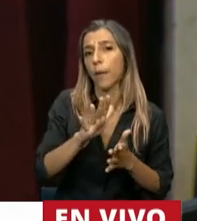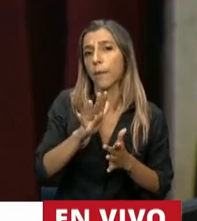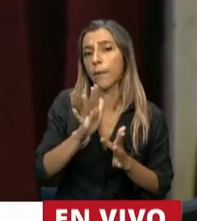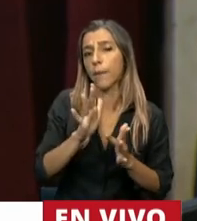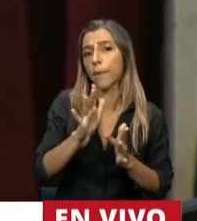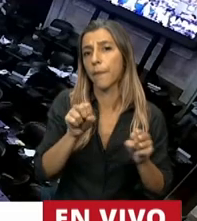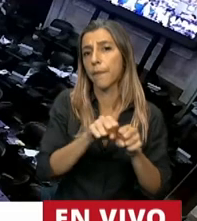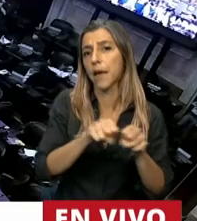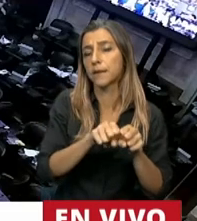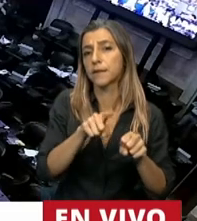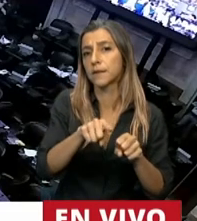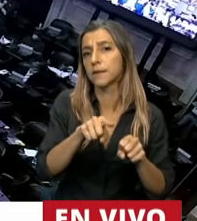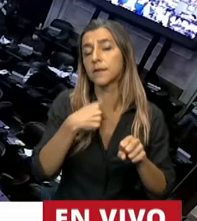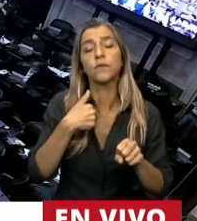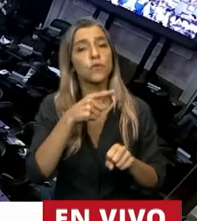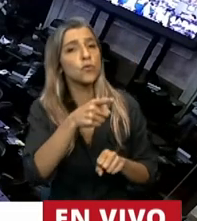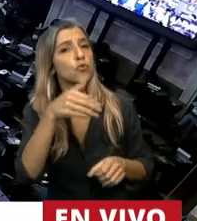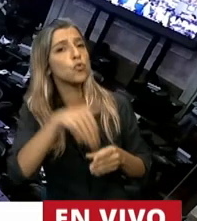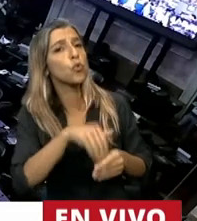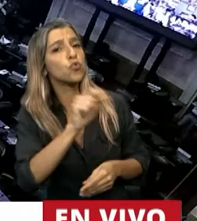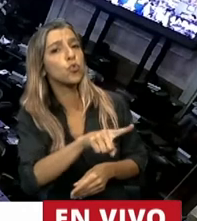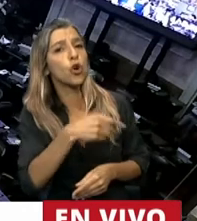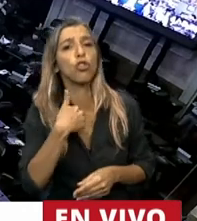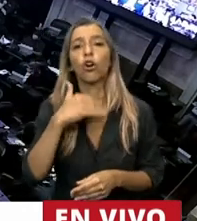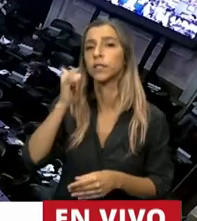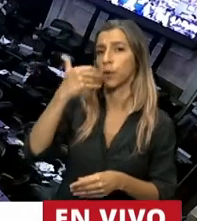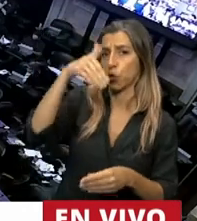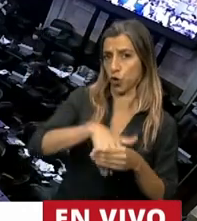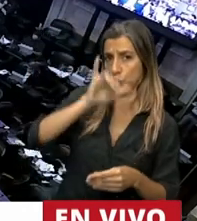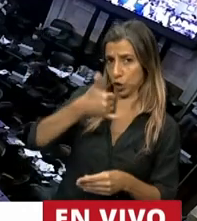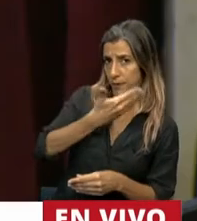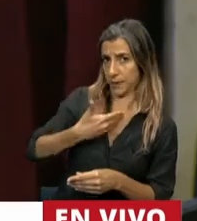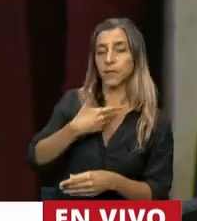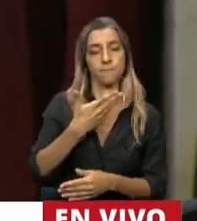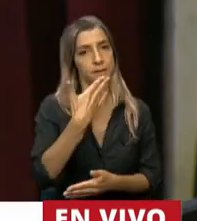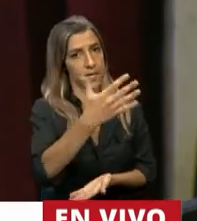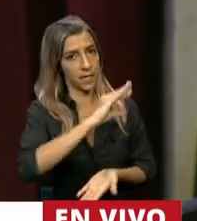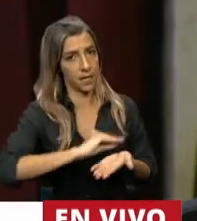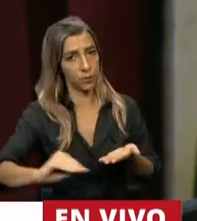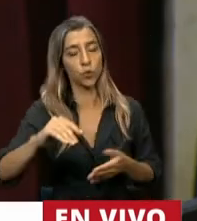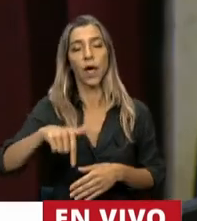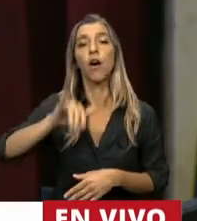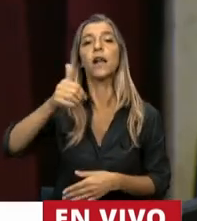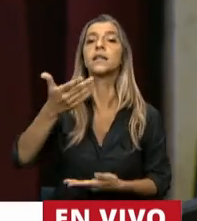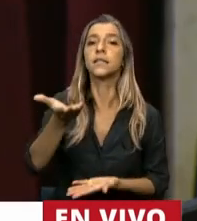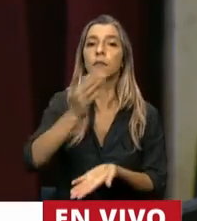de su voto, diputada Corpazzi? Sí, afirmativo. Gracias, diputada. Vara, Jorge.